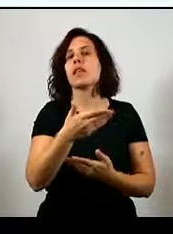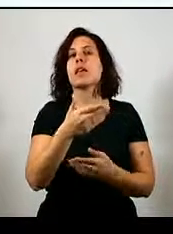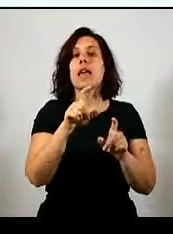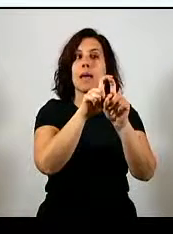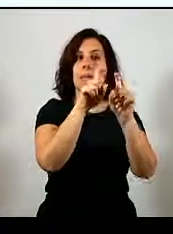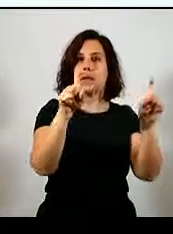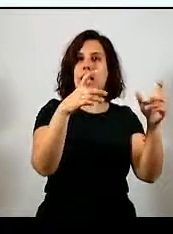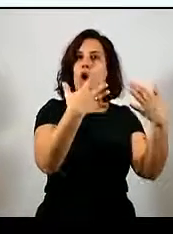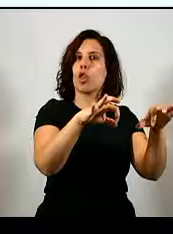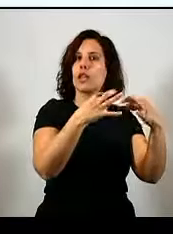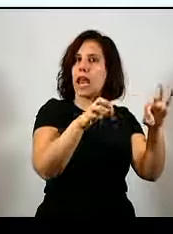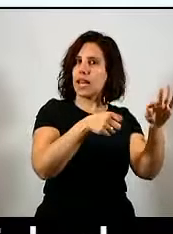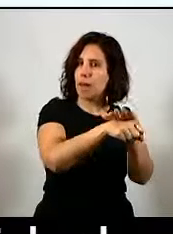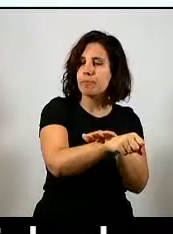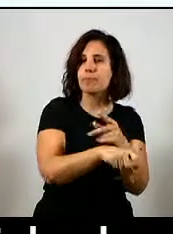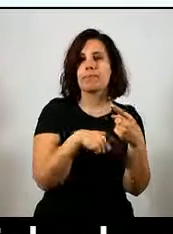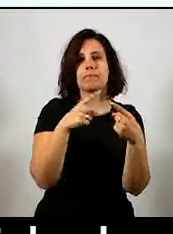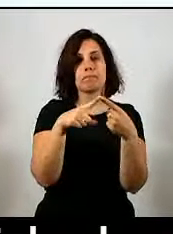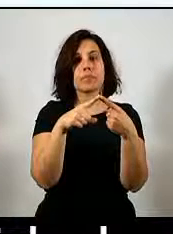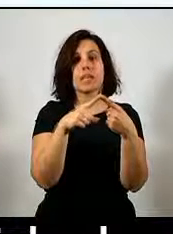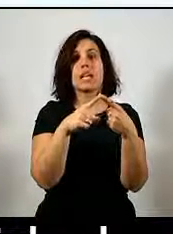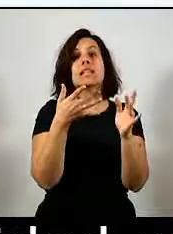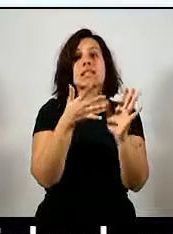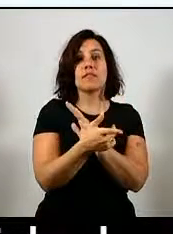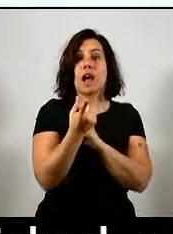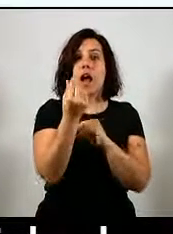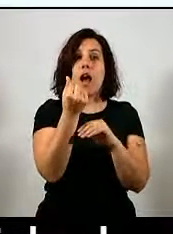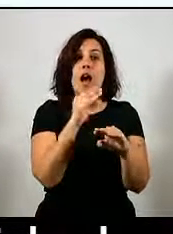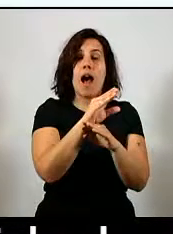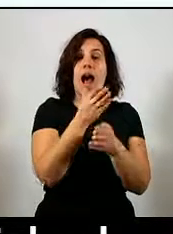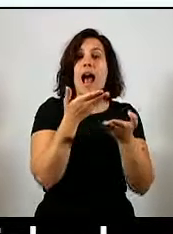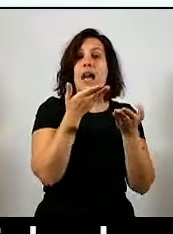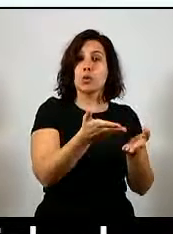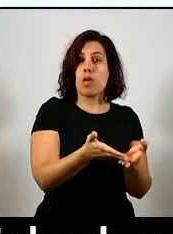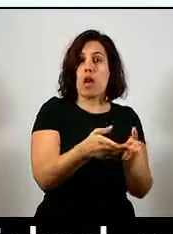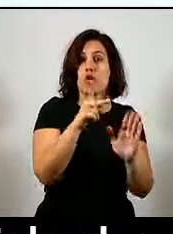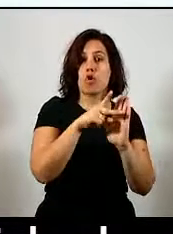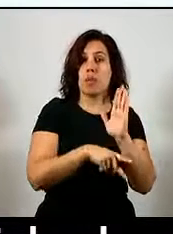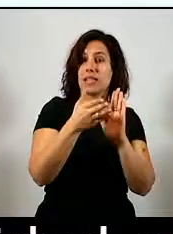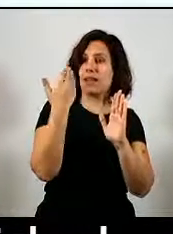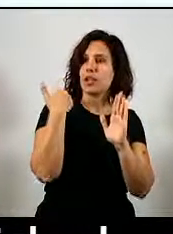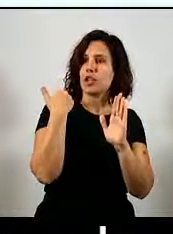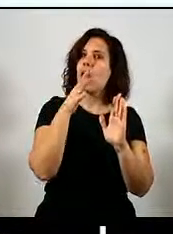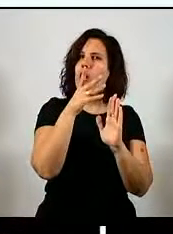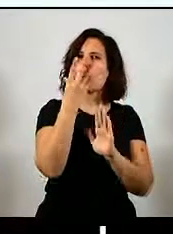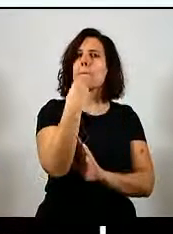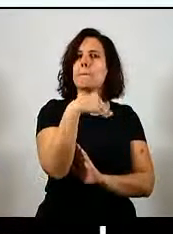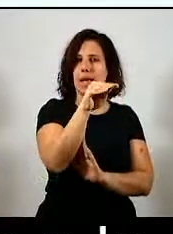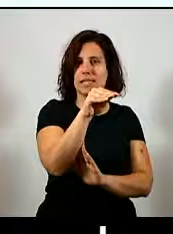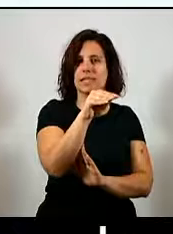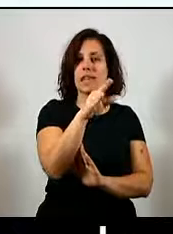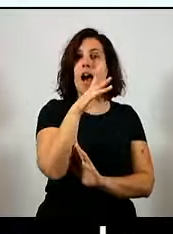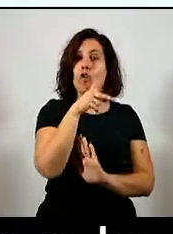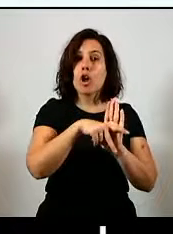empresas ordinarias. Se incrementan las ayudas respecto a la normativa anterior. El rango de ayudas de la nueva normativa va de